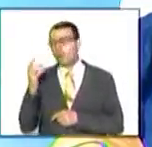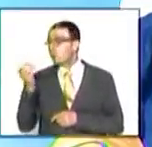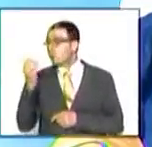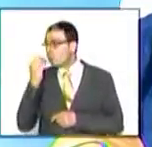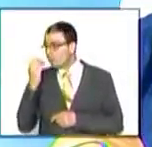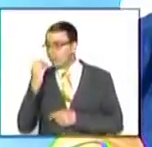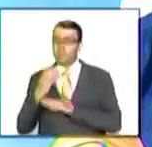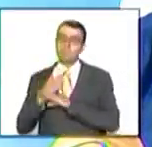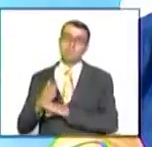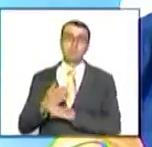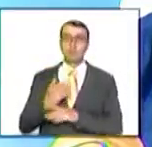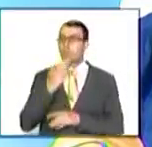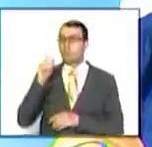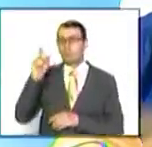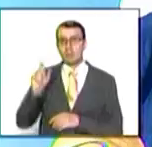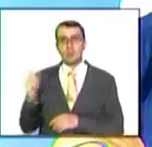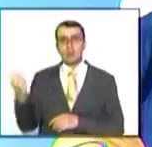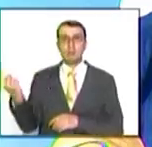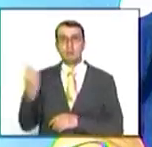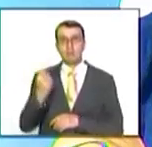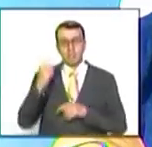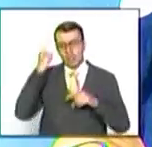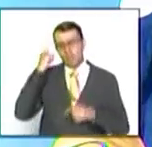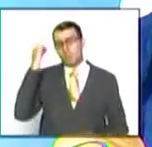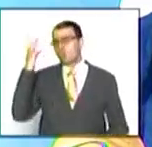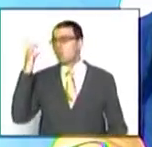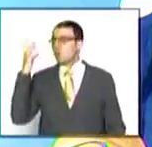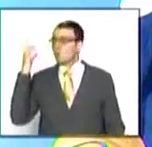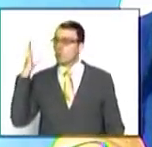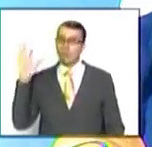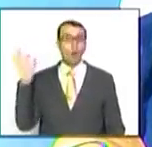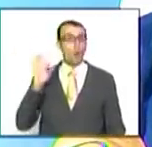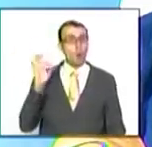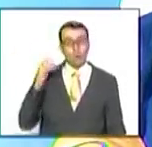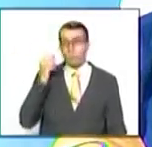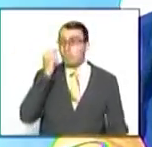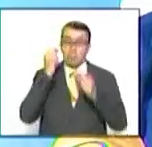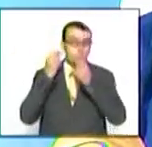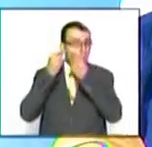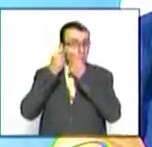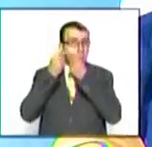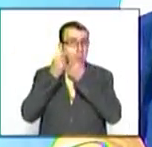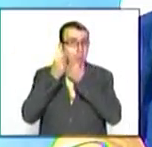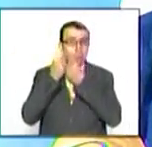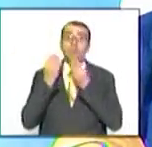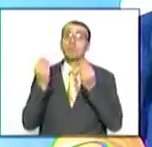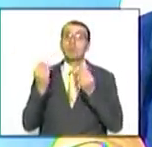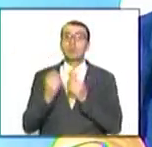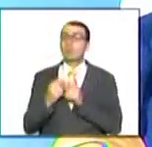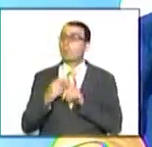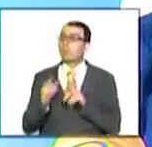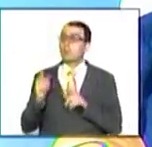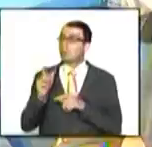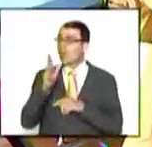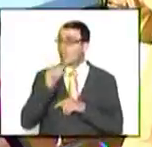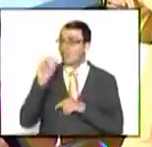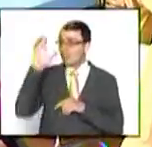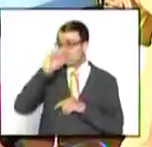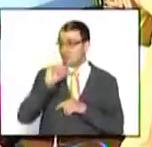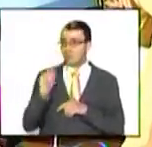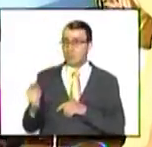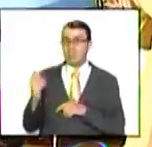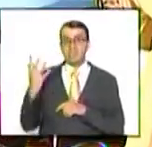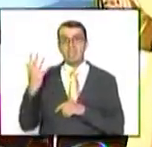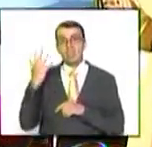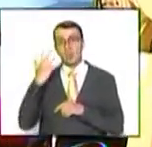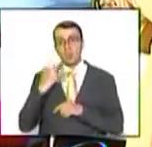de acné o de manchas en la cara y le tratan estas cosas, pero nadie le trató su estreñimiento de 5 días. Ajá. Entonces,